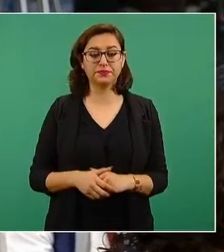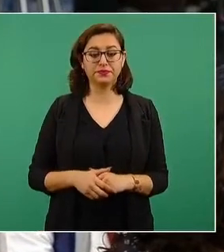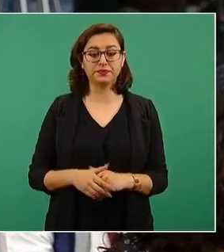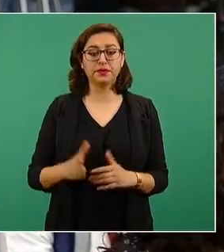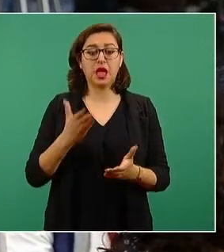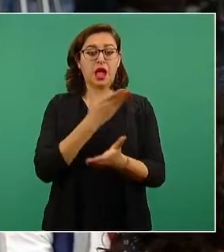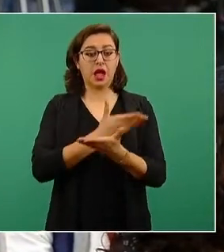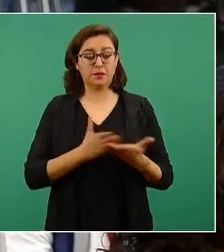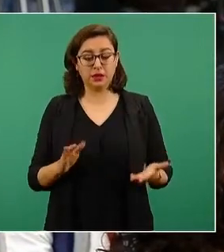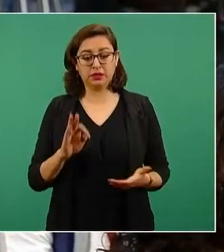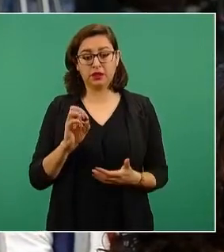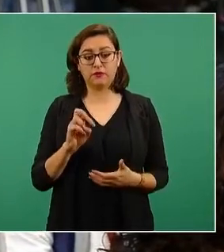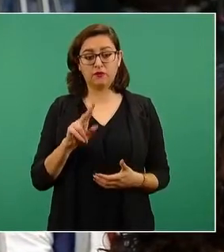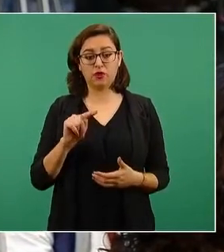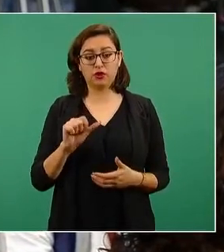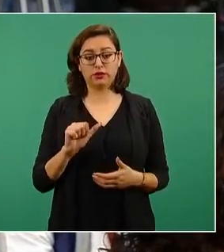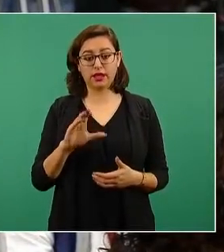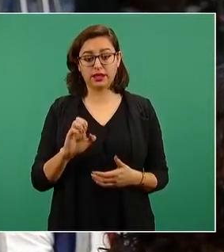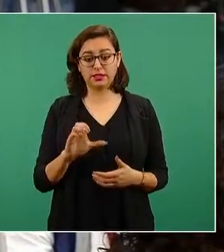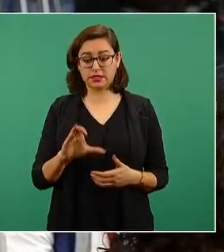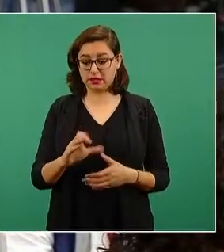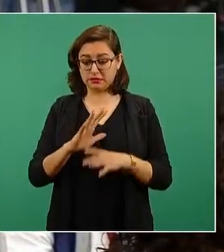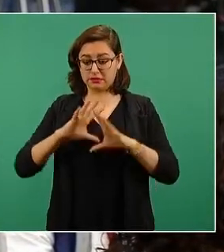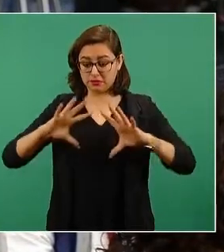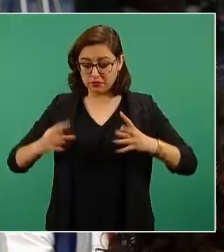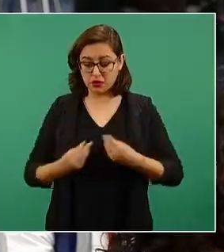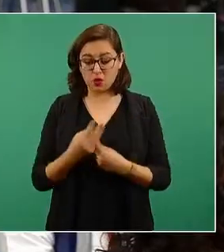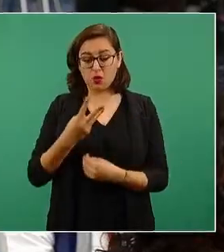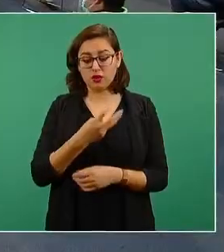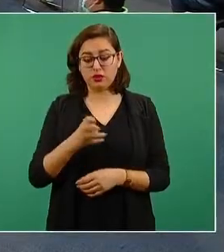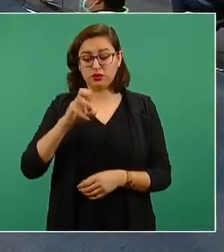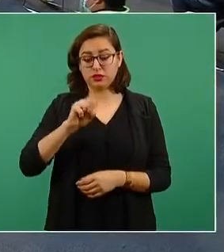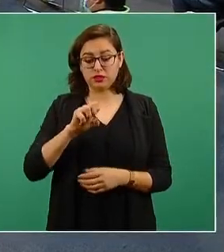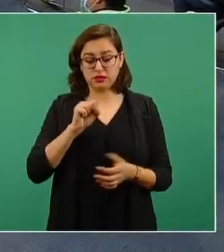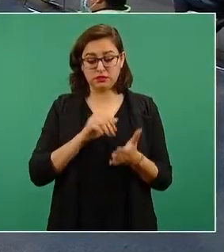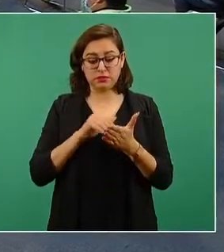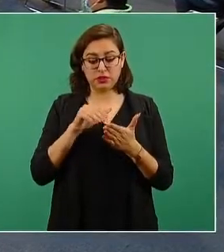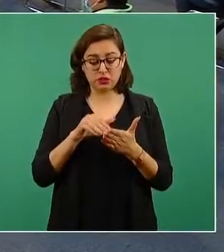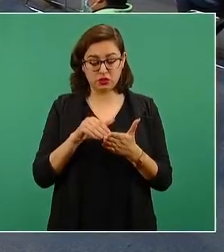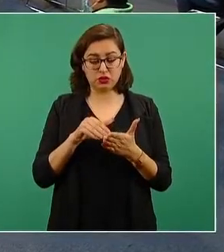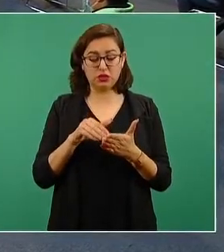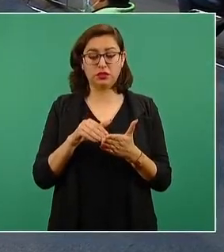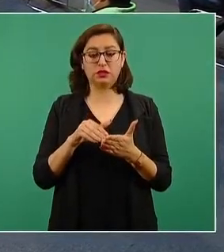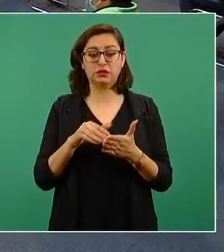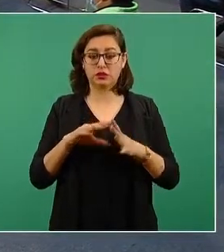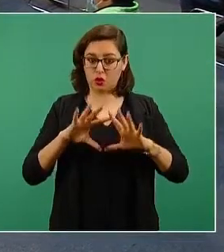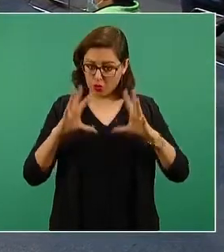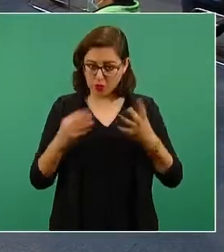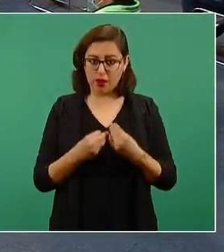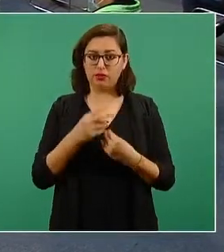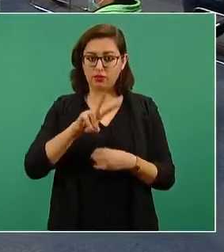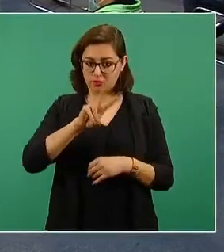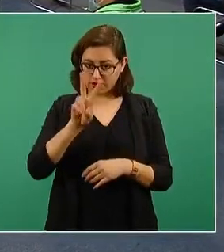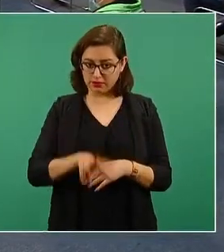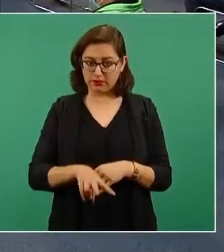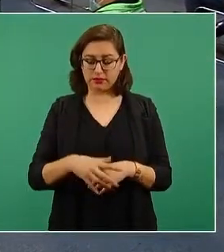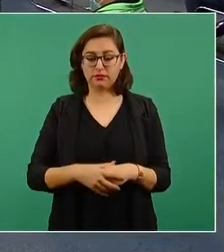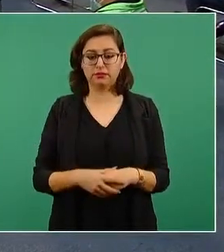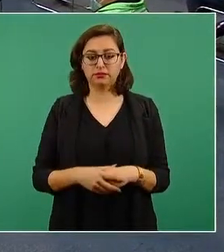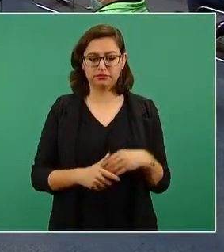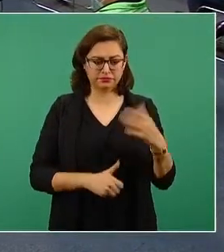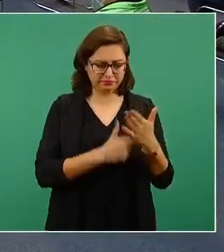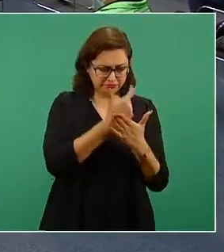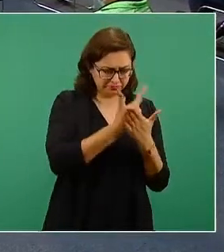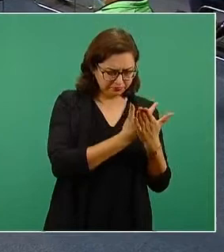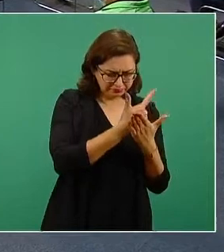especificaciones Fortasec por más de 49, que dan un total de 460 millones de pesos en números redondos. Basados en cotizaciones